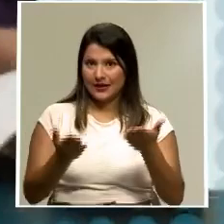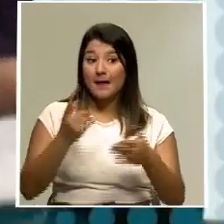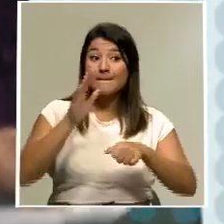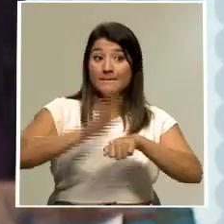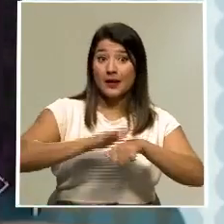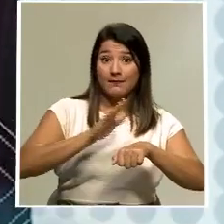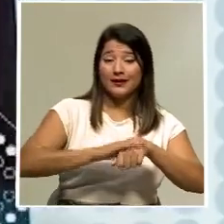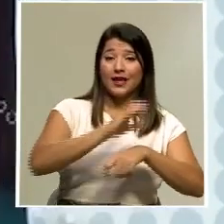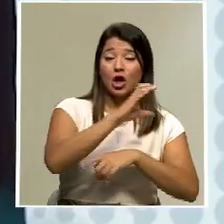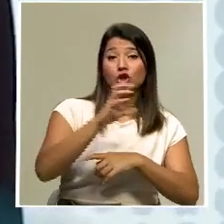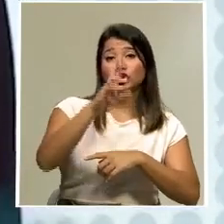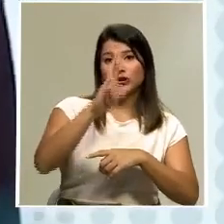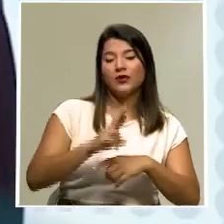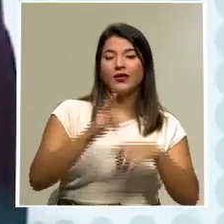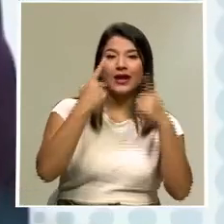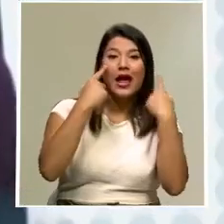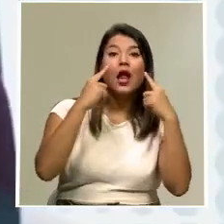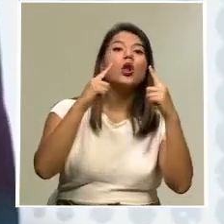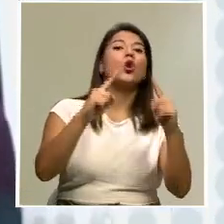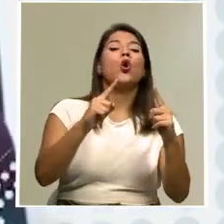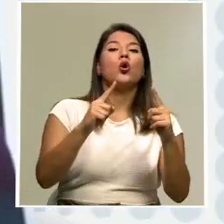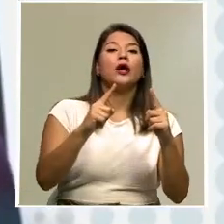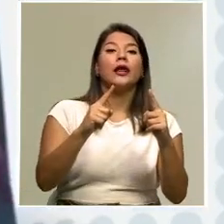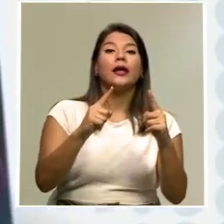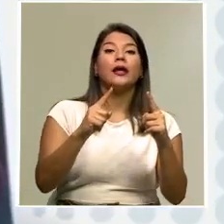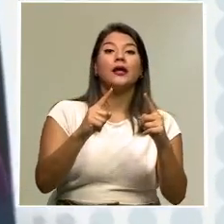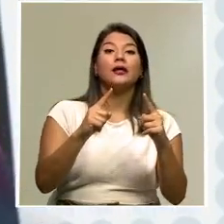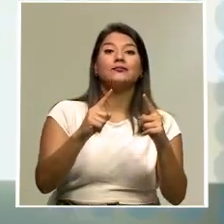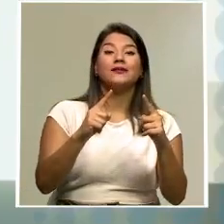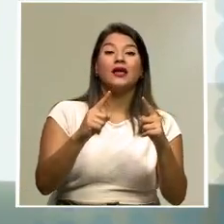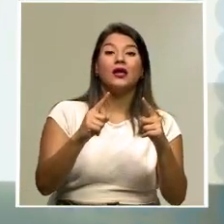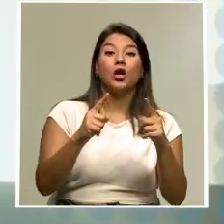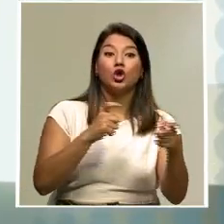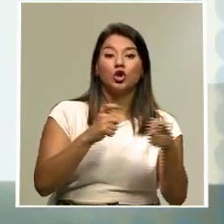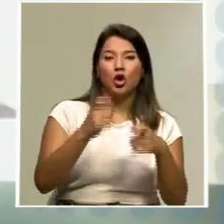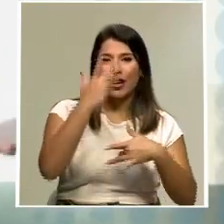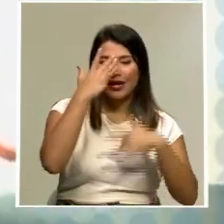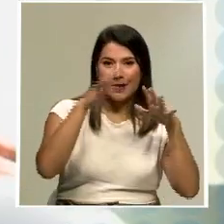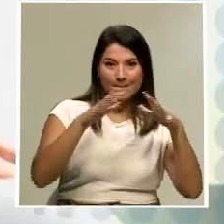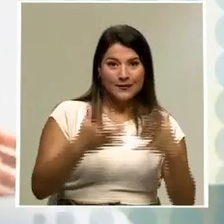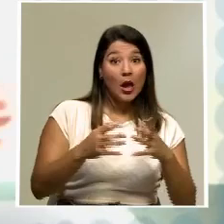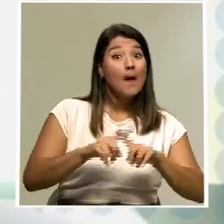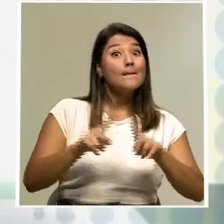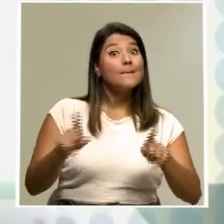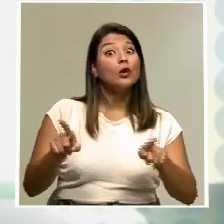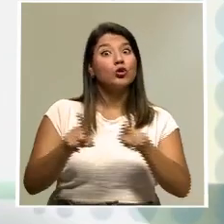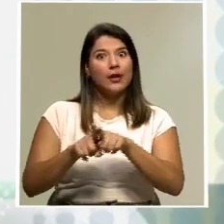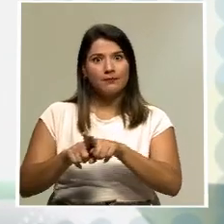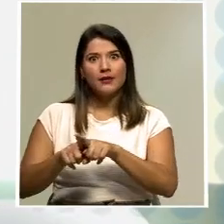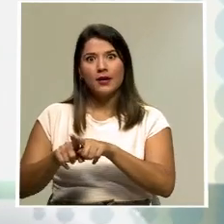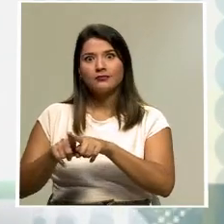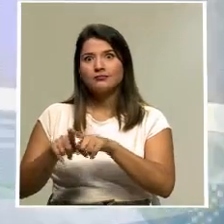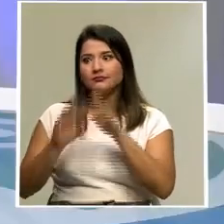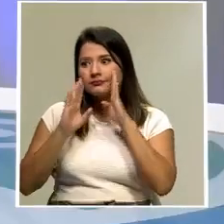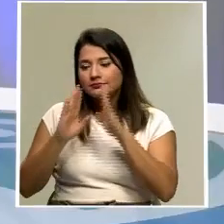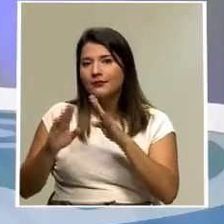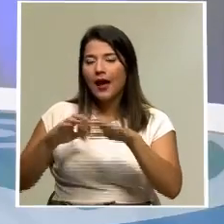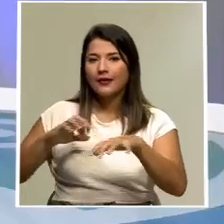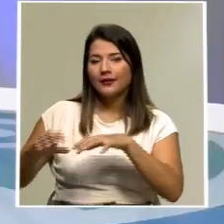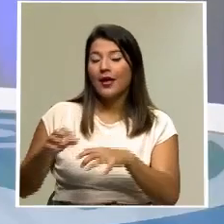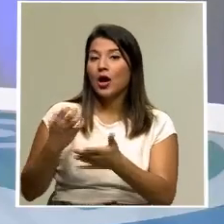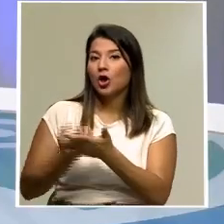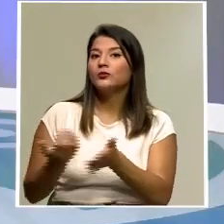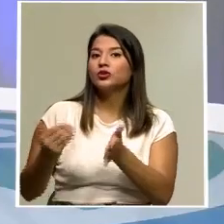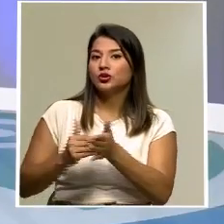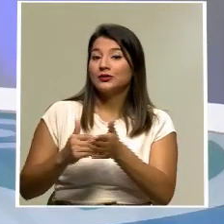al país a salir de la pandemia, pero sin dejar de lado la reactivación económica. Al volver